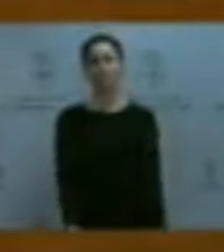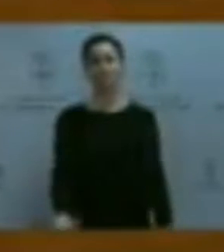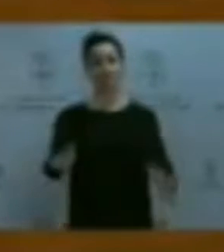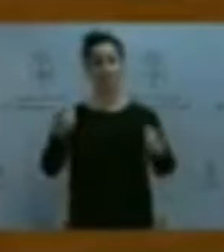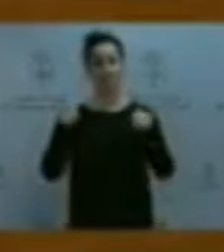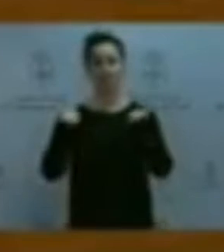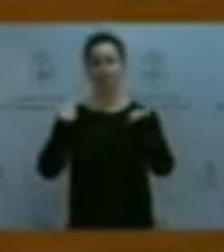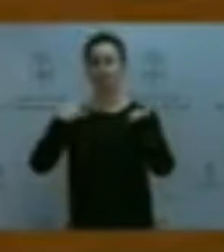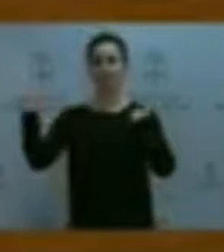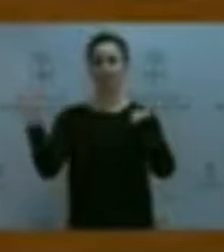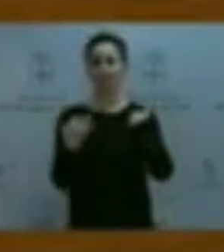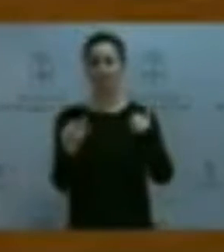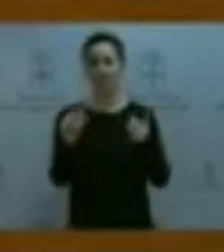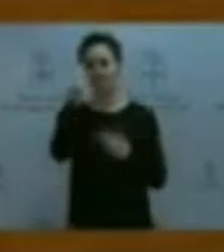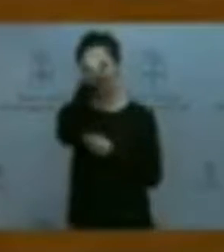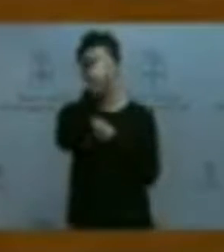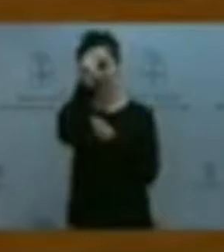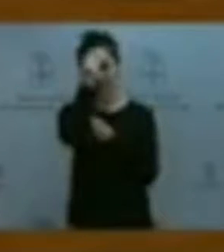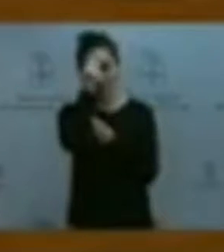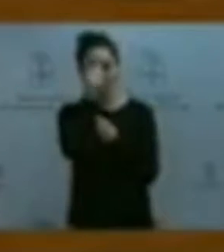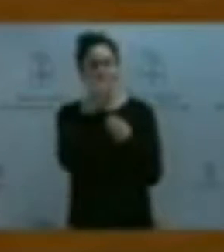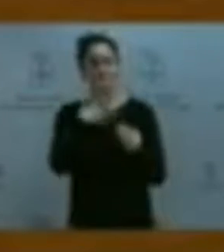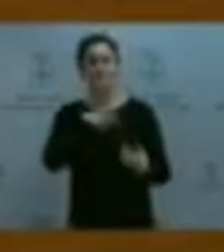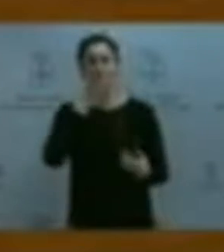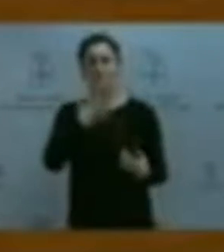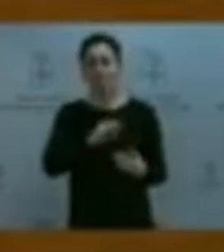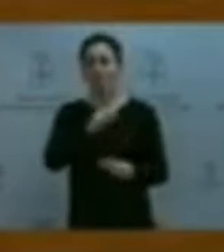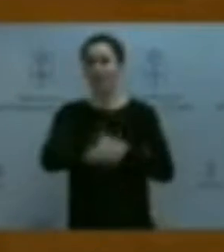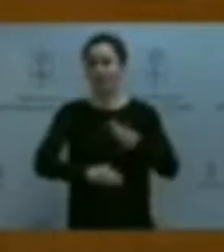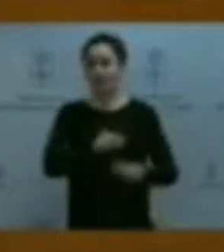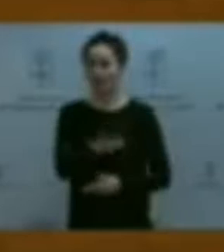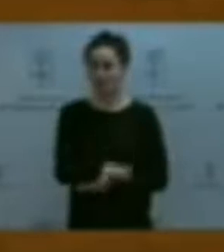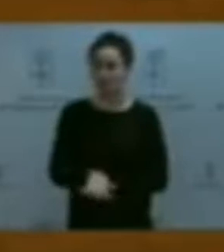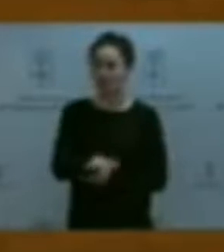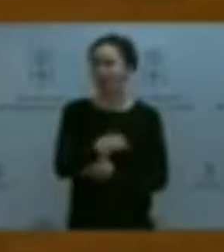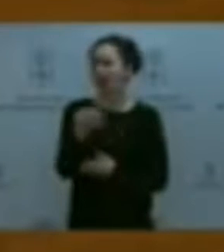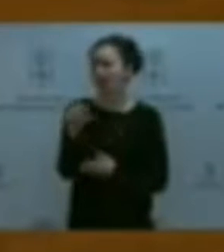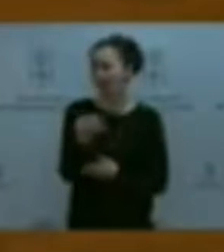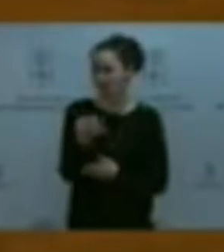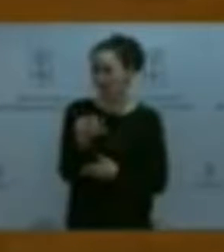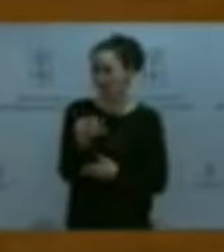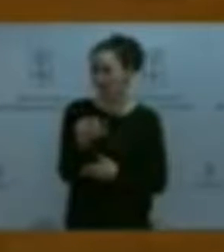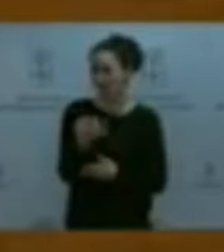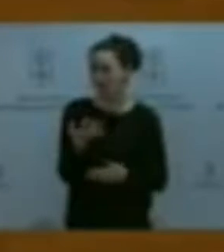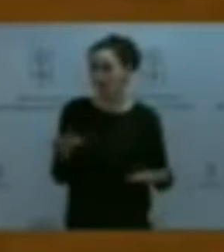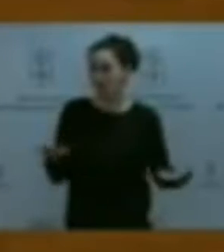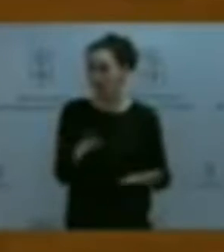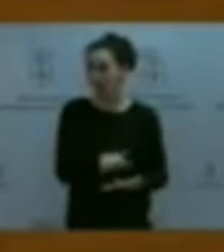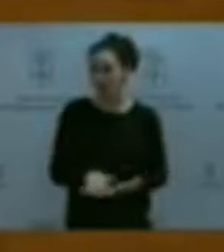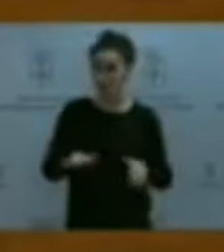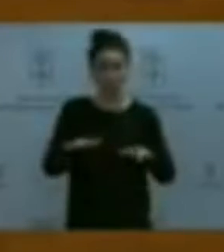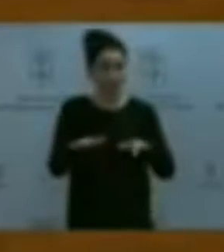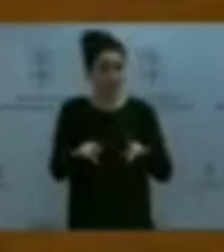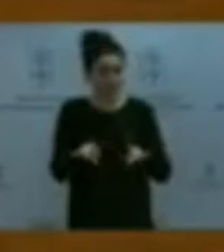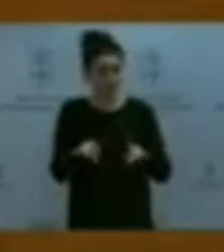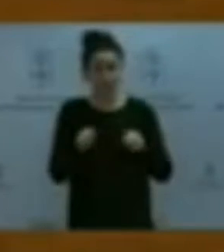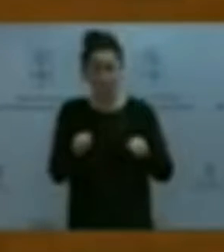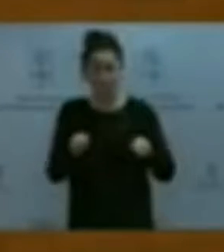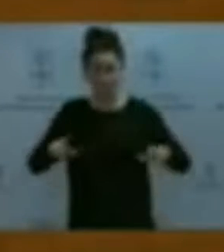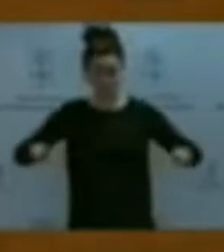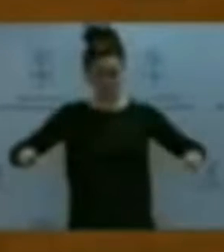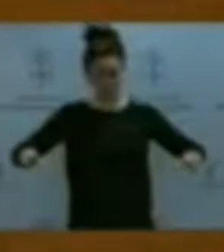sensato para esta zona. Una zona de unos terrenos que iban a ser afectados. Propietarios, residentes,